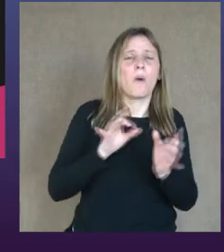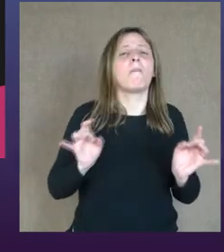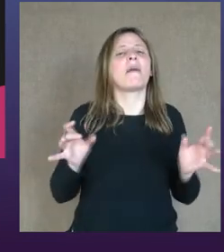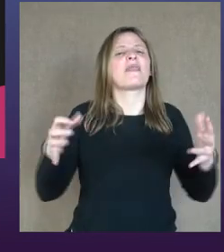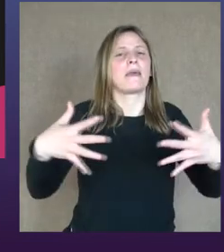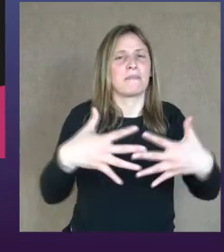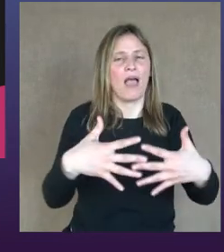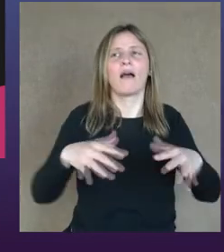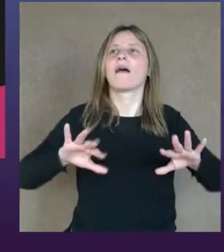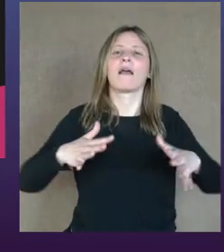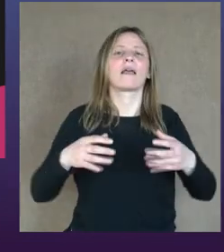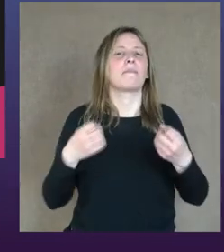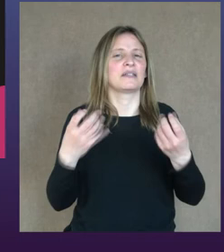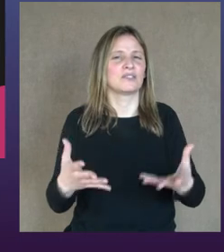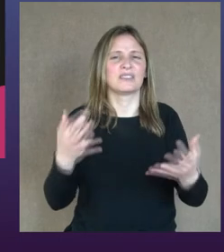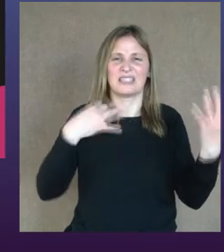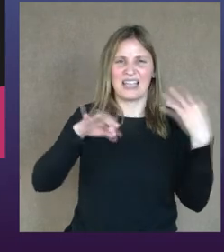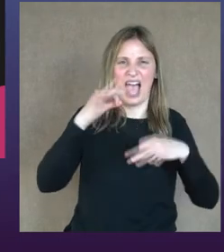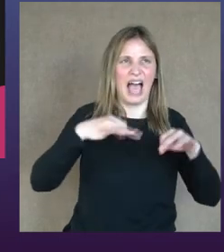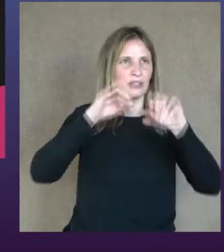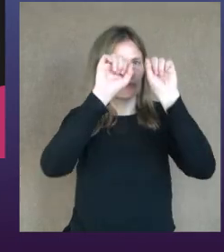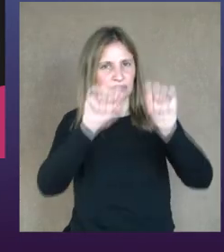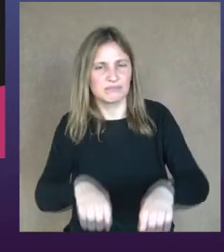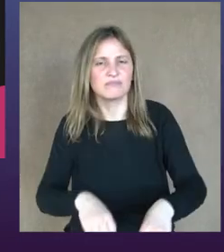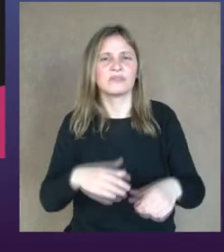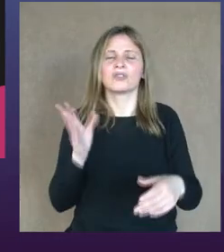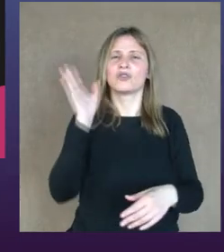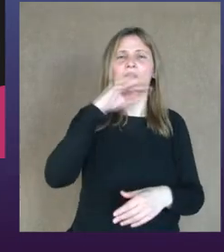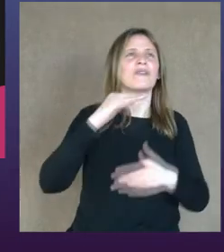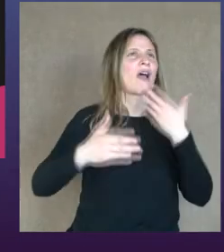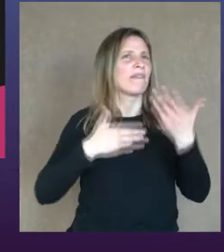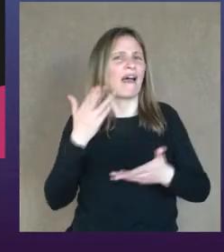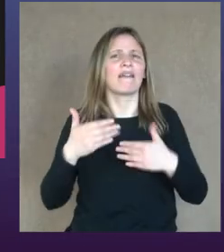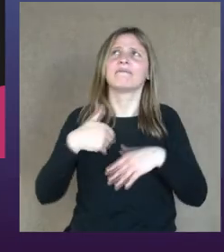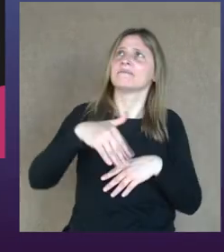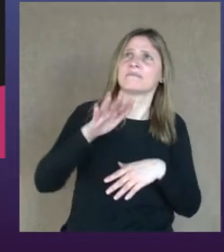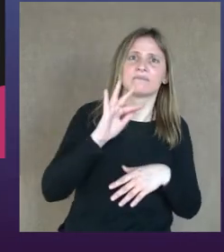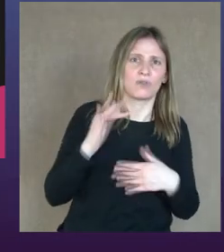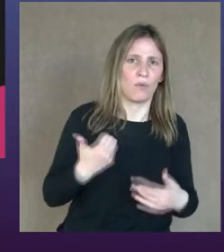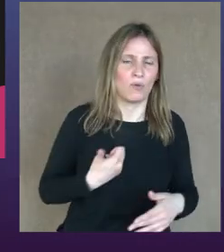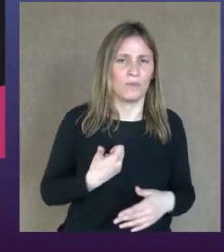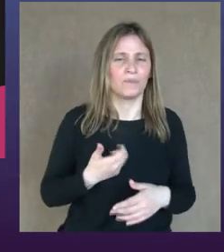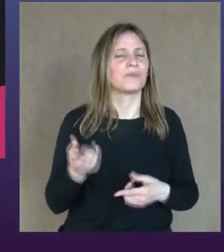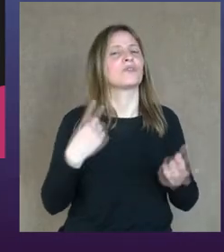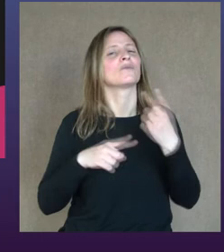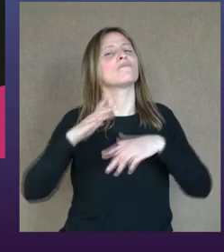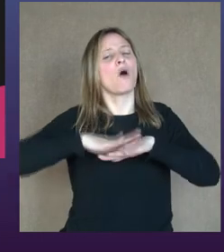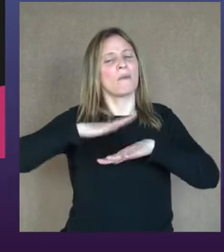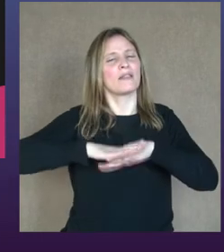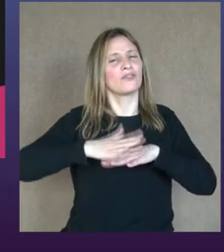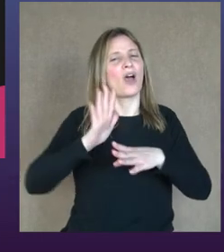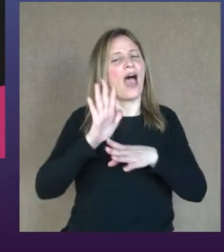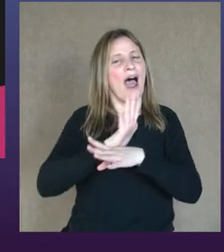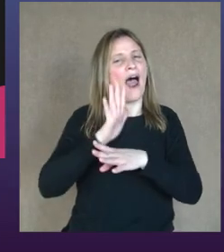qué pasó? ¿Qué pasa? ¿Los teatros no funcionan? ¿No puedo cantar? ¿Qué va a pasar? Entonces el momento de que el artista tiene